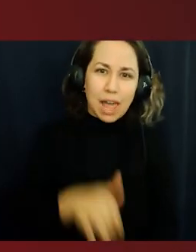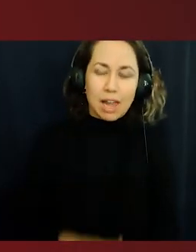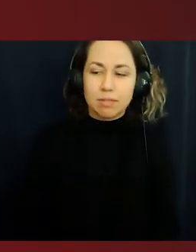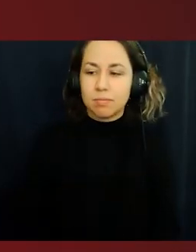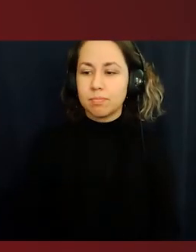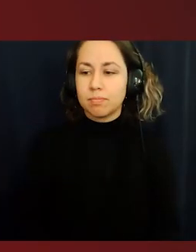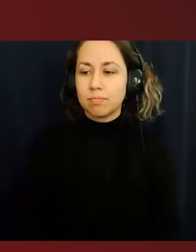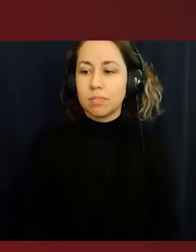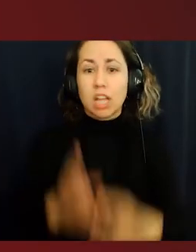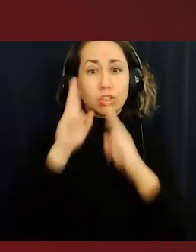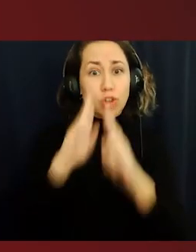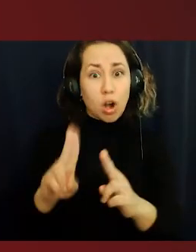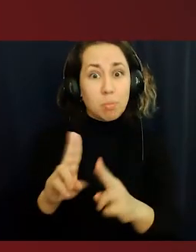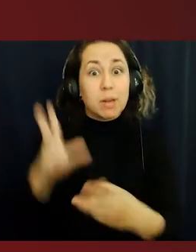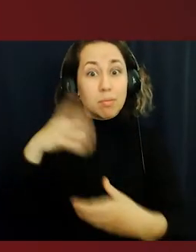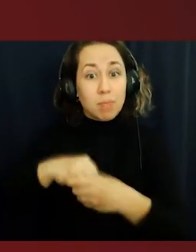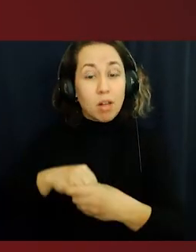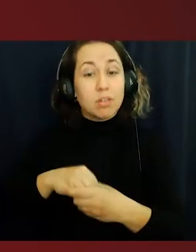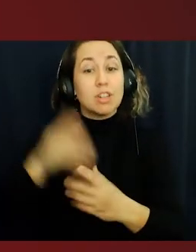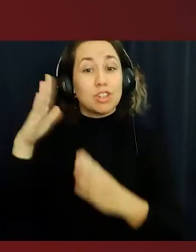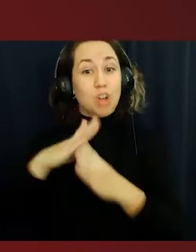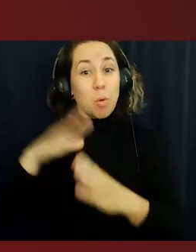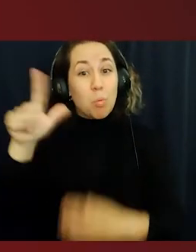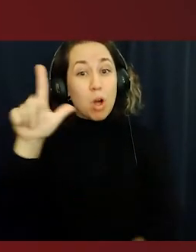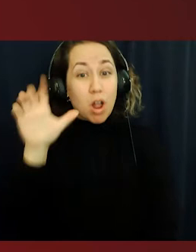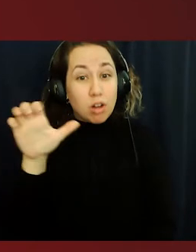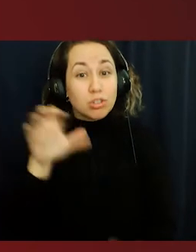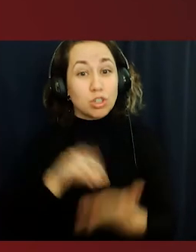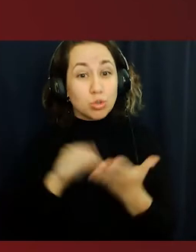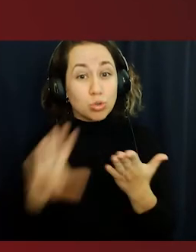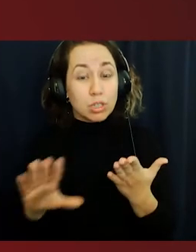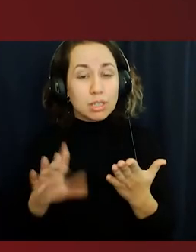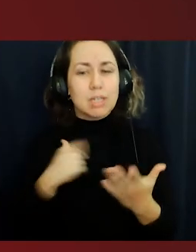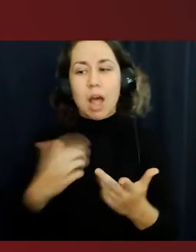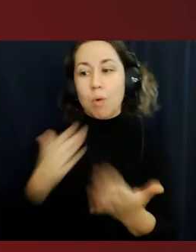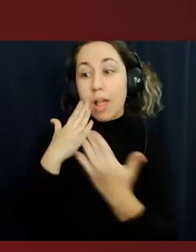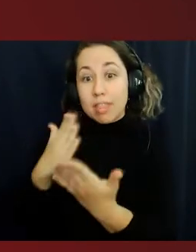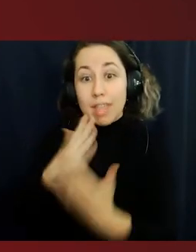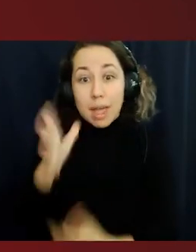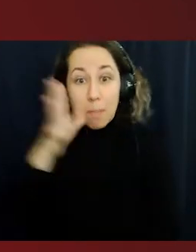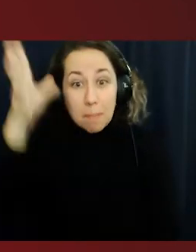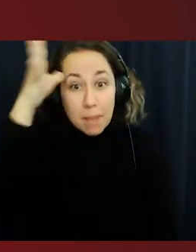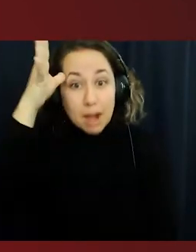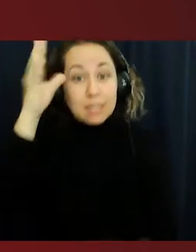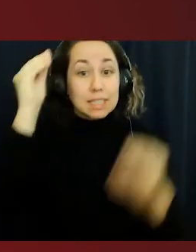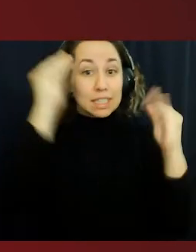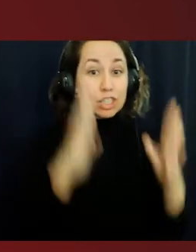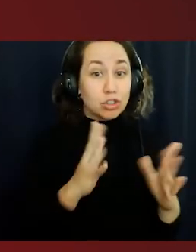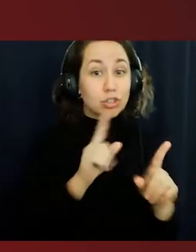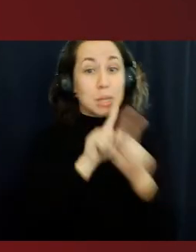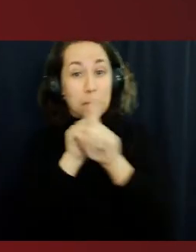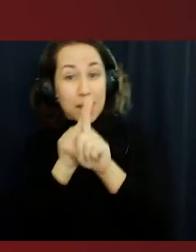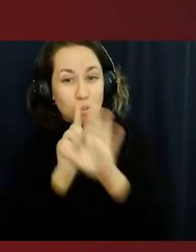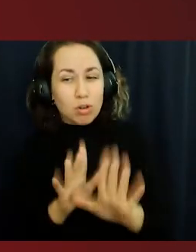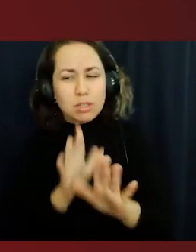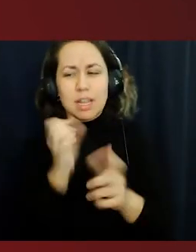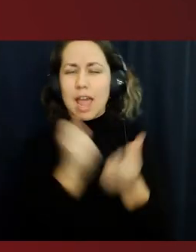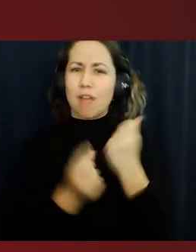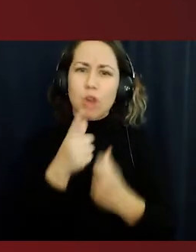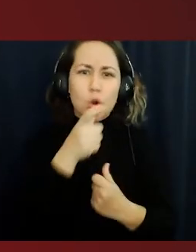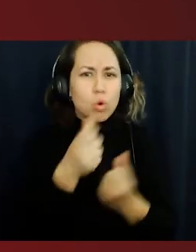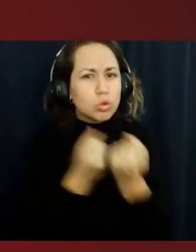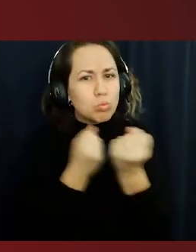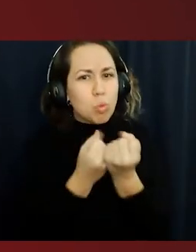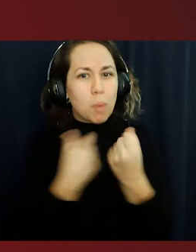Es un honor estar entre los 100 mejores alumnos. Quiero agradecer a mis padres, maestros, mentores y todos los que me han